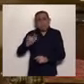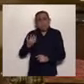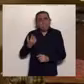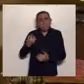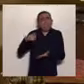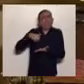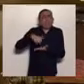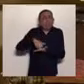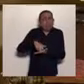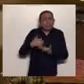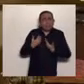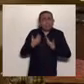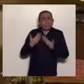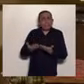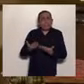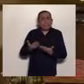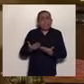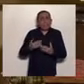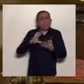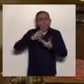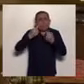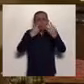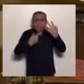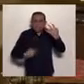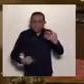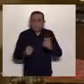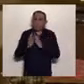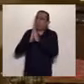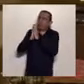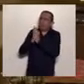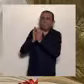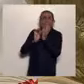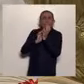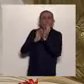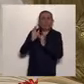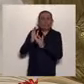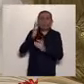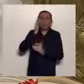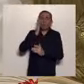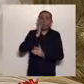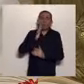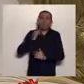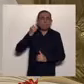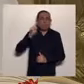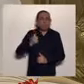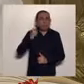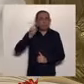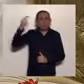vida consagrada en sus muchas y variadas formas. Oremos. Jesús, buen